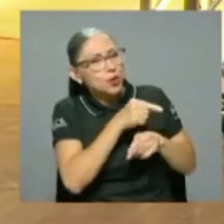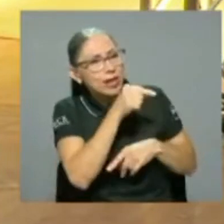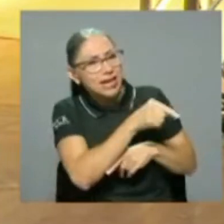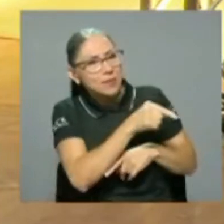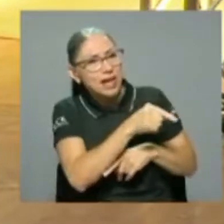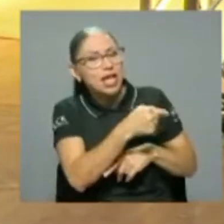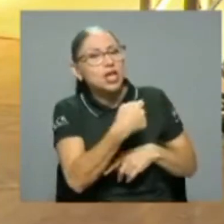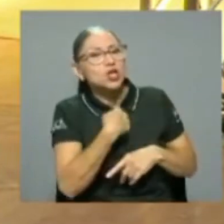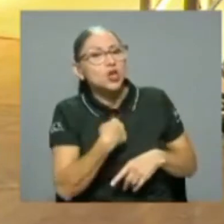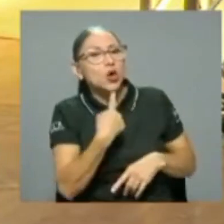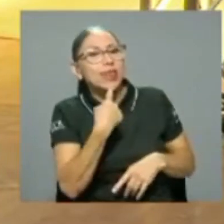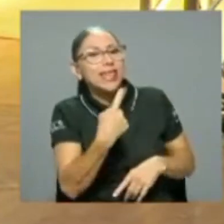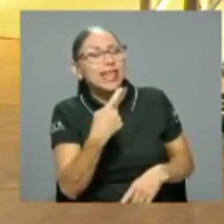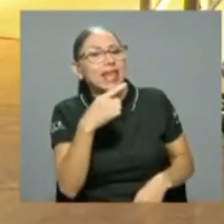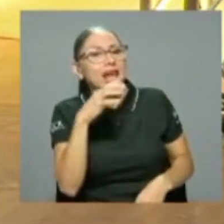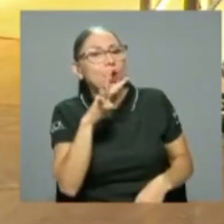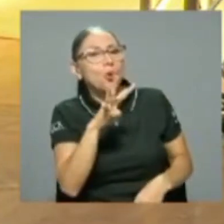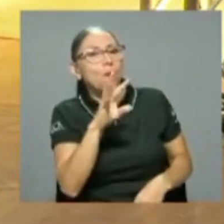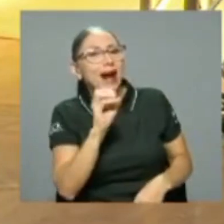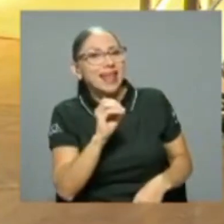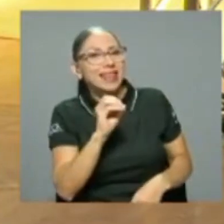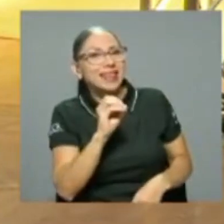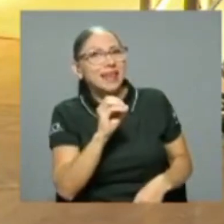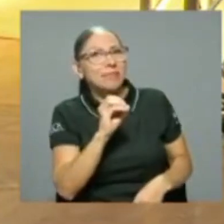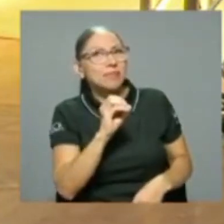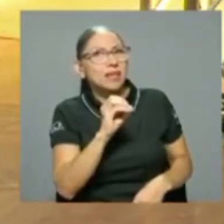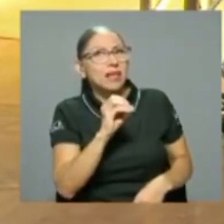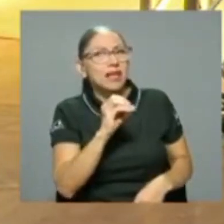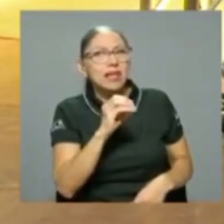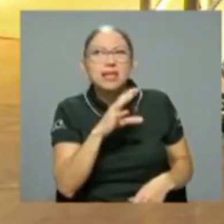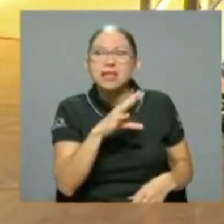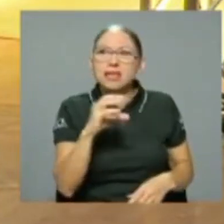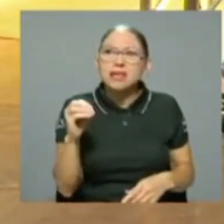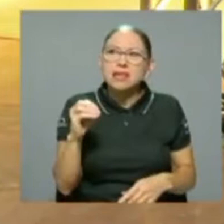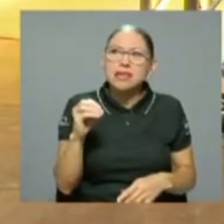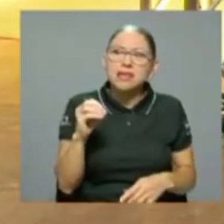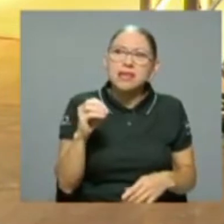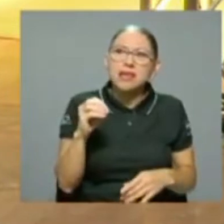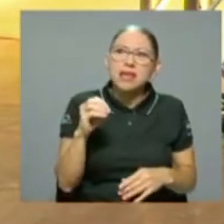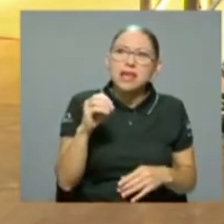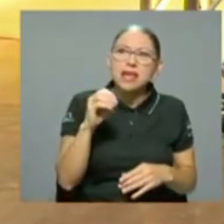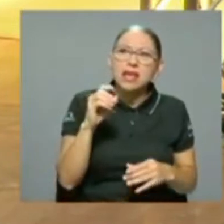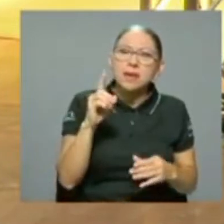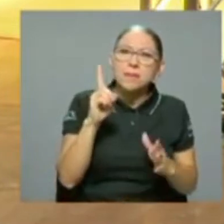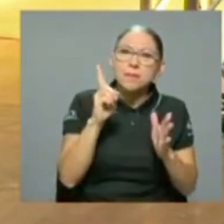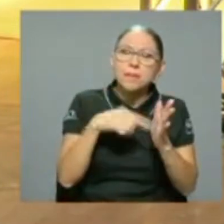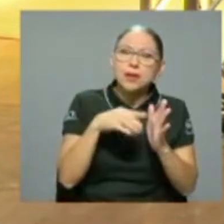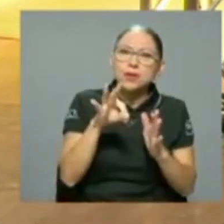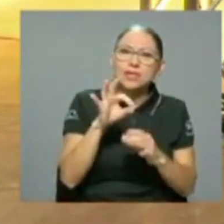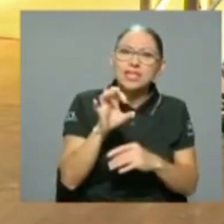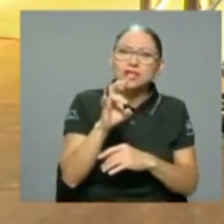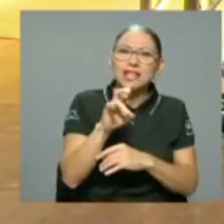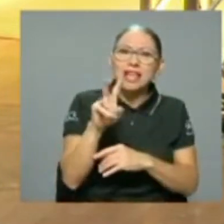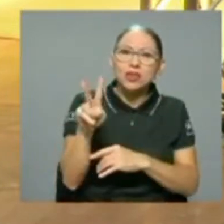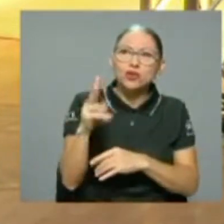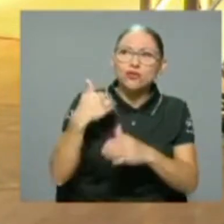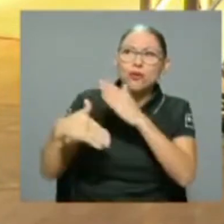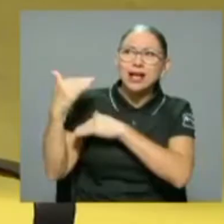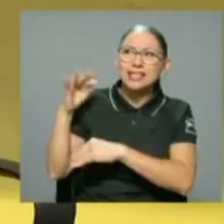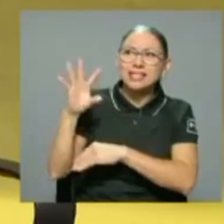dije 40 y 72 fue hace 50 años, pero hace 40 usted fundó Canal 15.